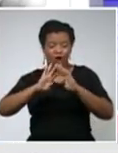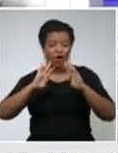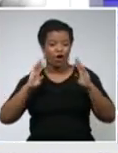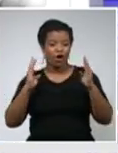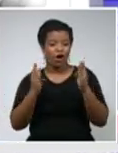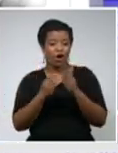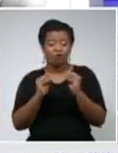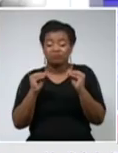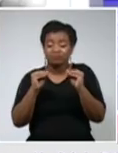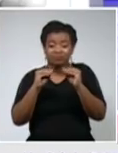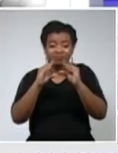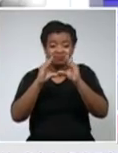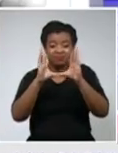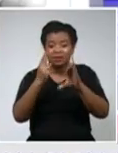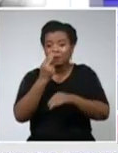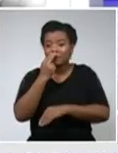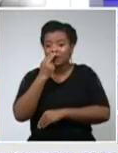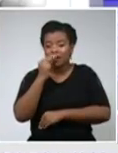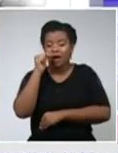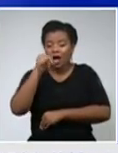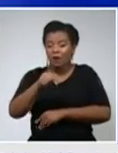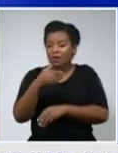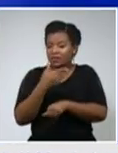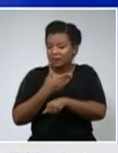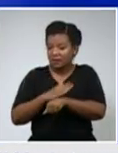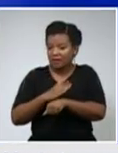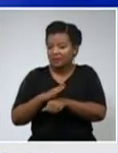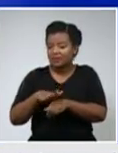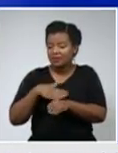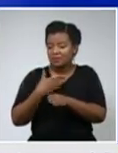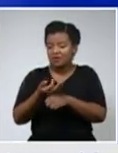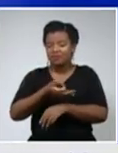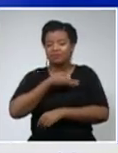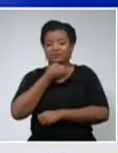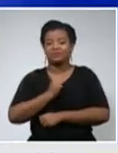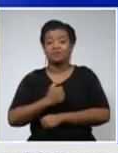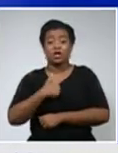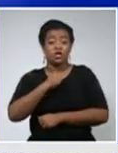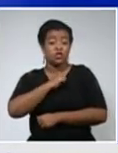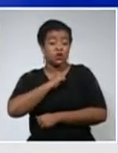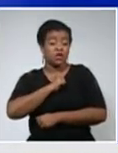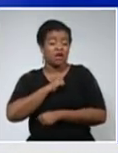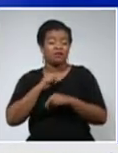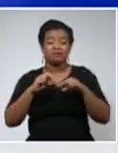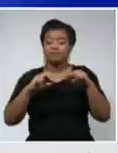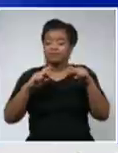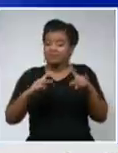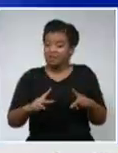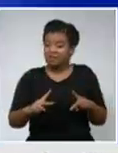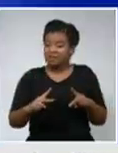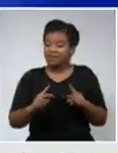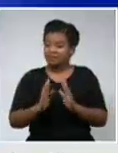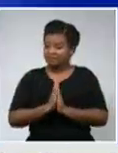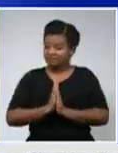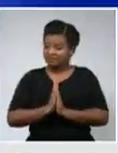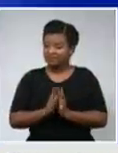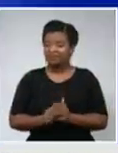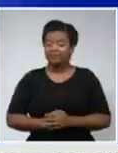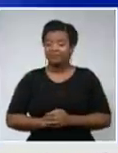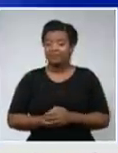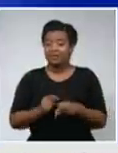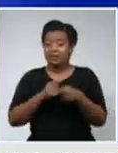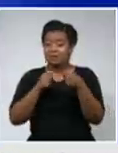la mañana. Vamos a compartir más tarde. Ahí solamente, Gisela, ¿no?, reiterar, primero en COMEC,